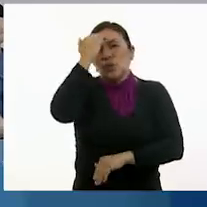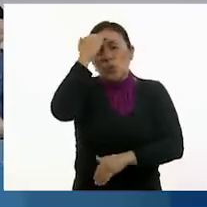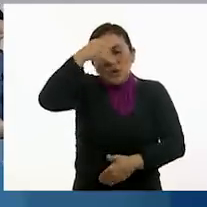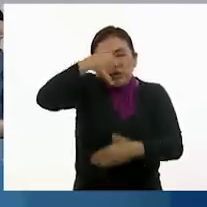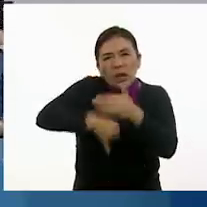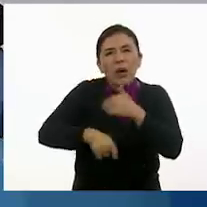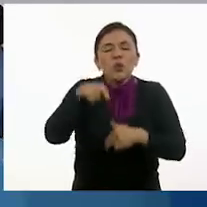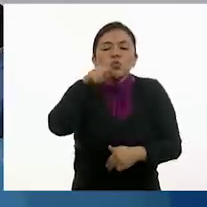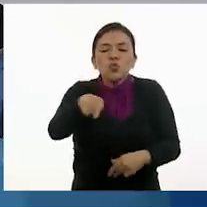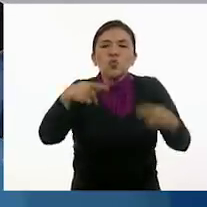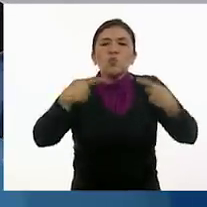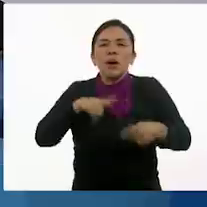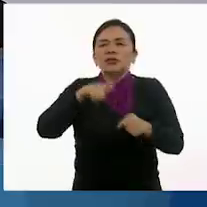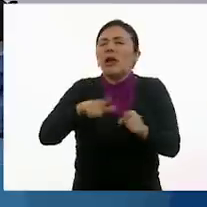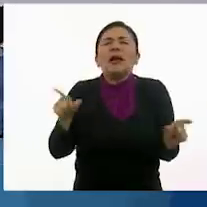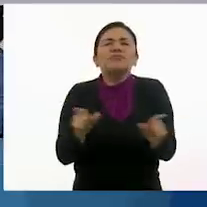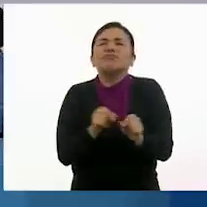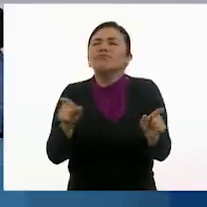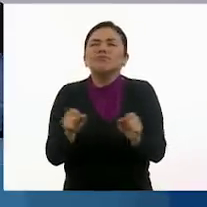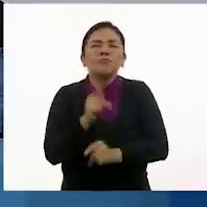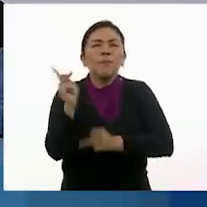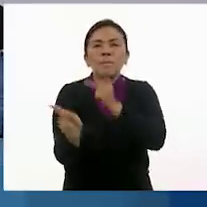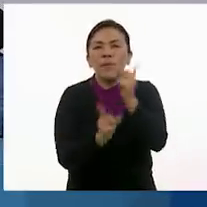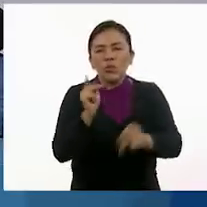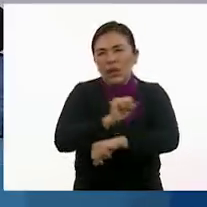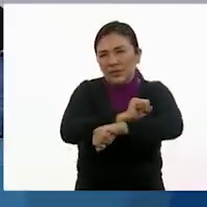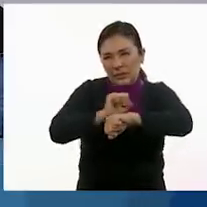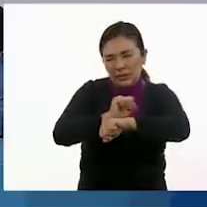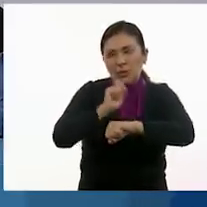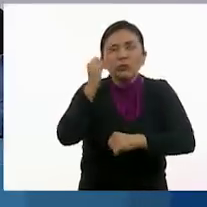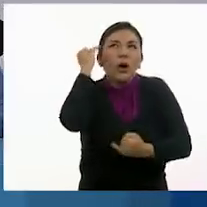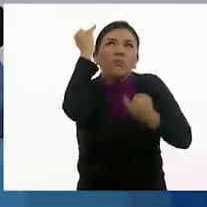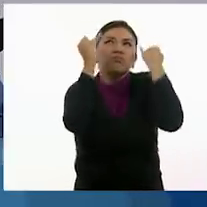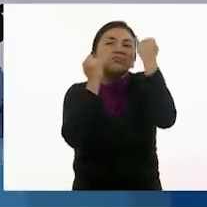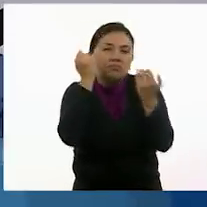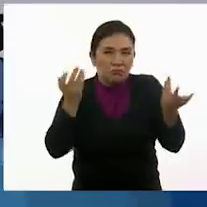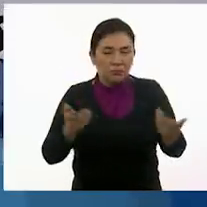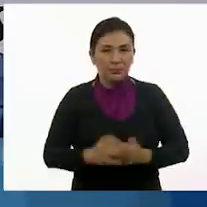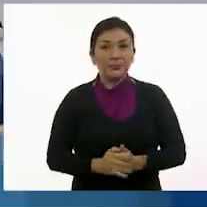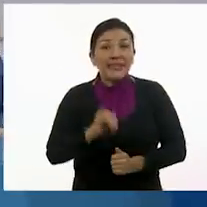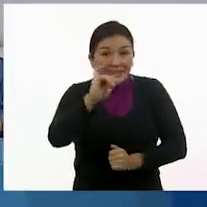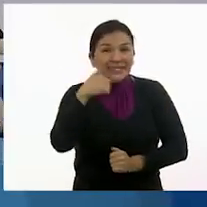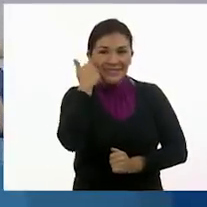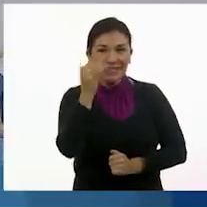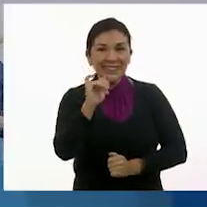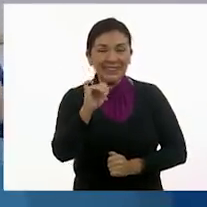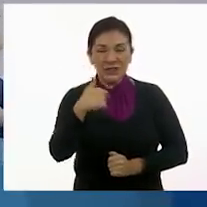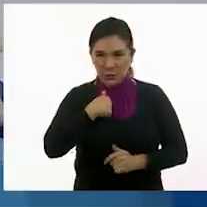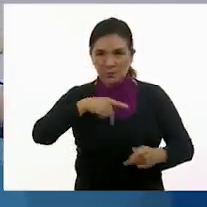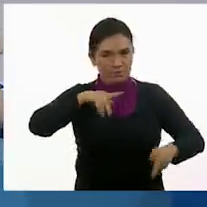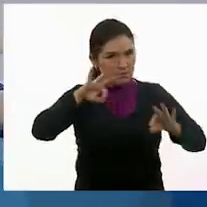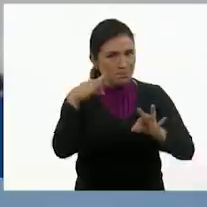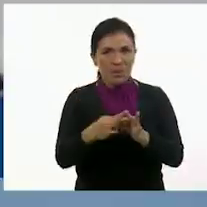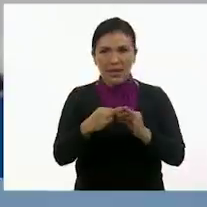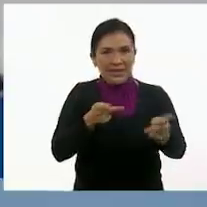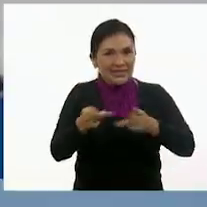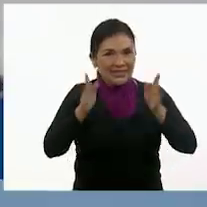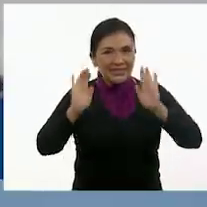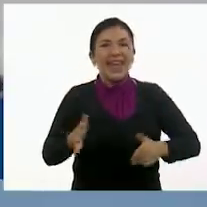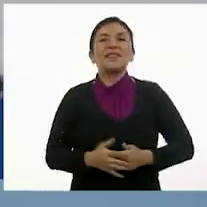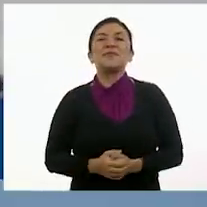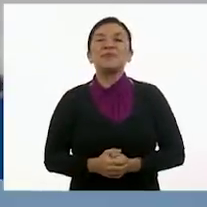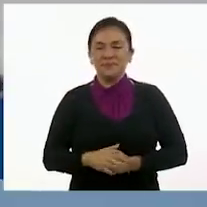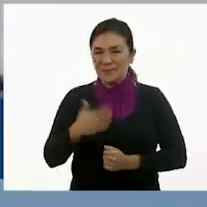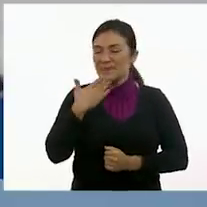ser breves, muy rápidas y como se nos vayan ocurriendo. Ajá. Muy bien, maestra, sí, yo estoy empiezo. Listo. Muy